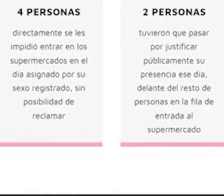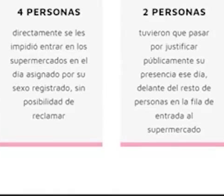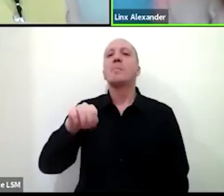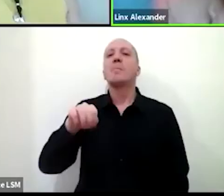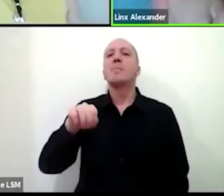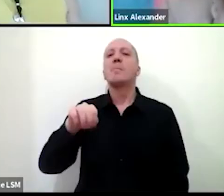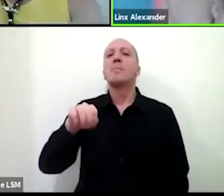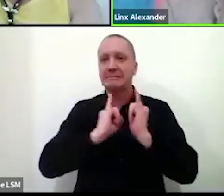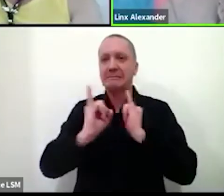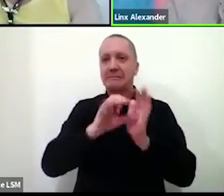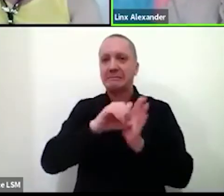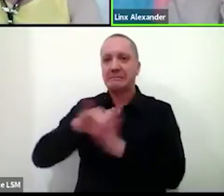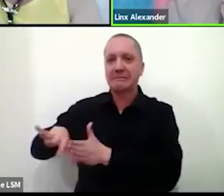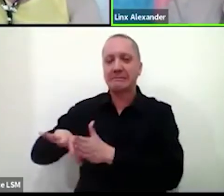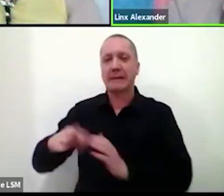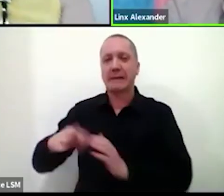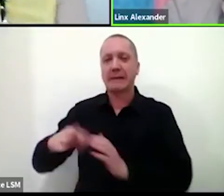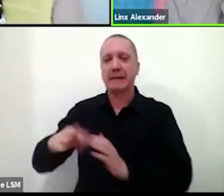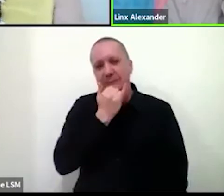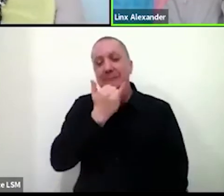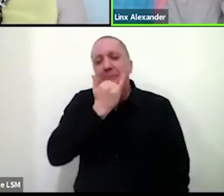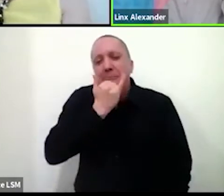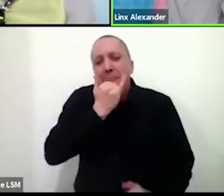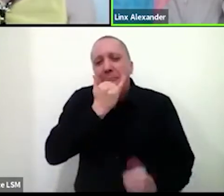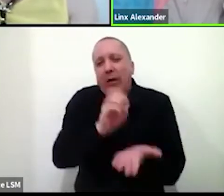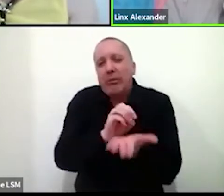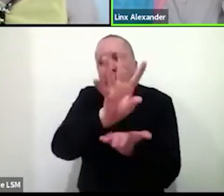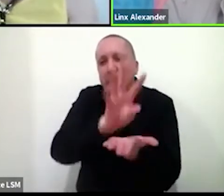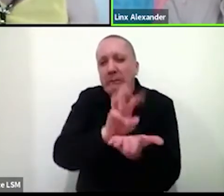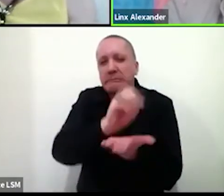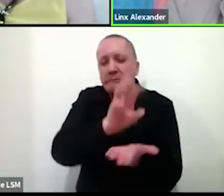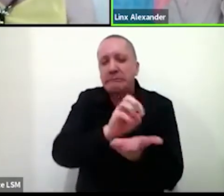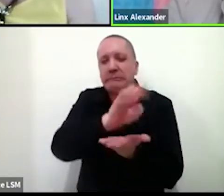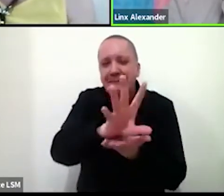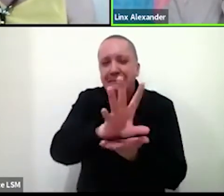Bueno, puedo parar de presentar las láminas y simplemente